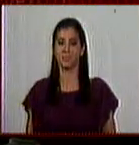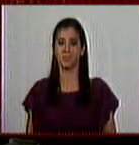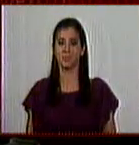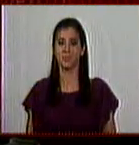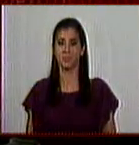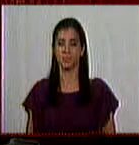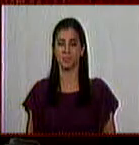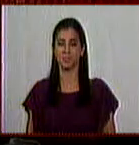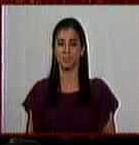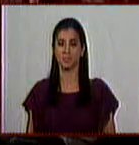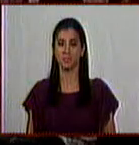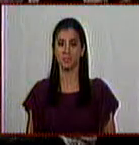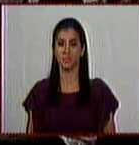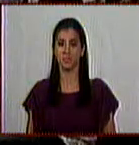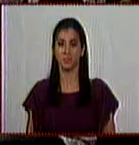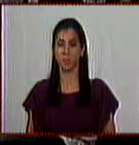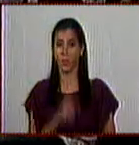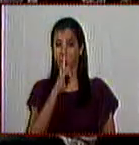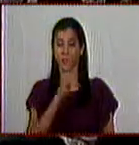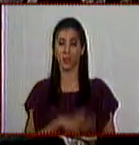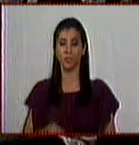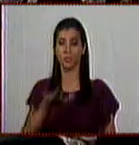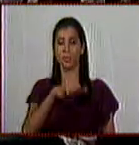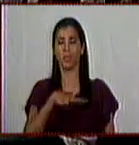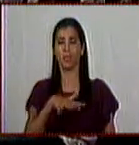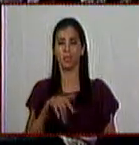una en una de las